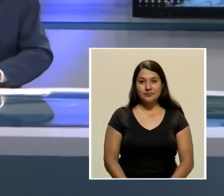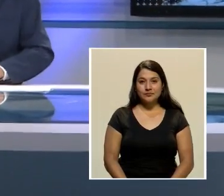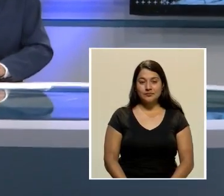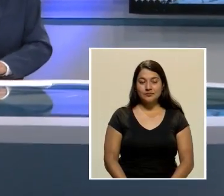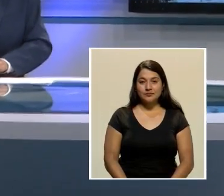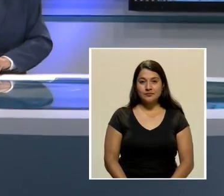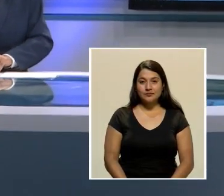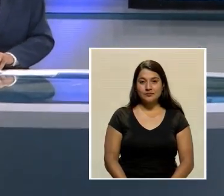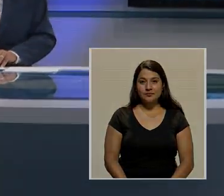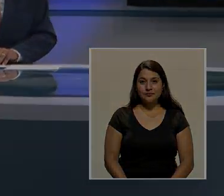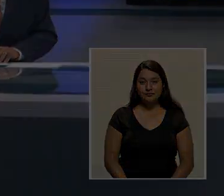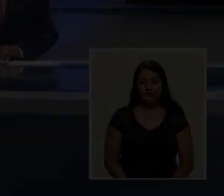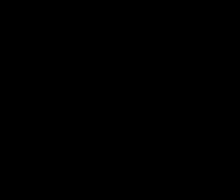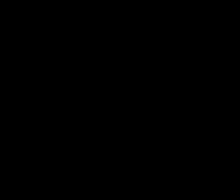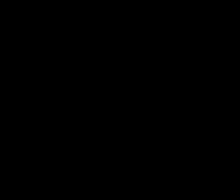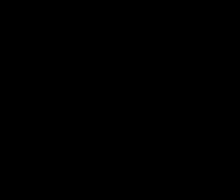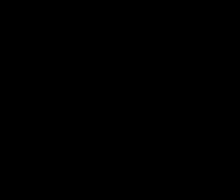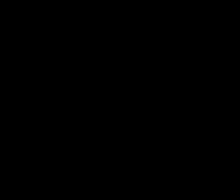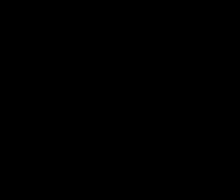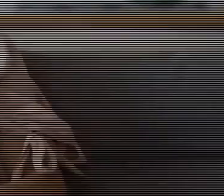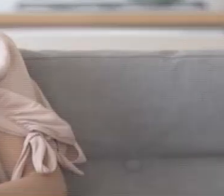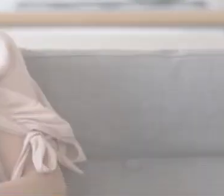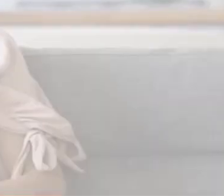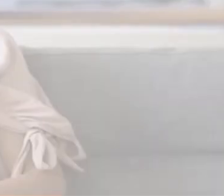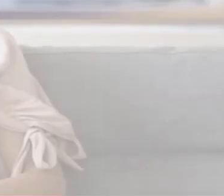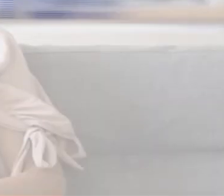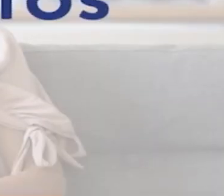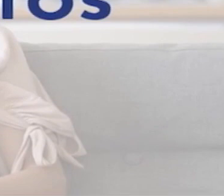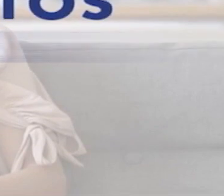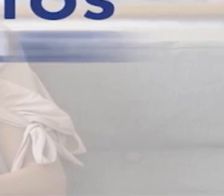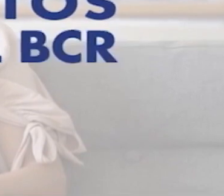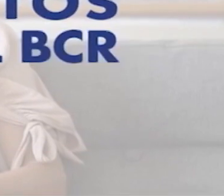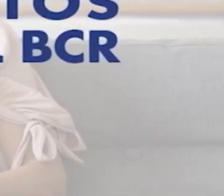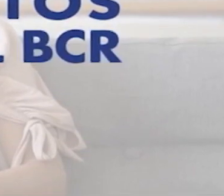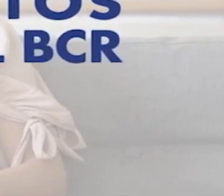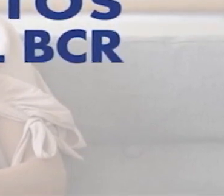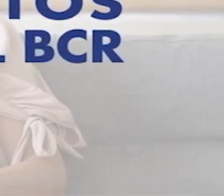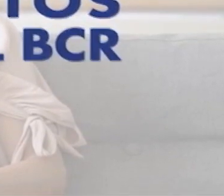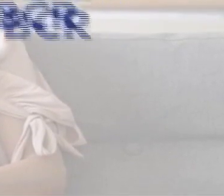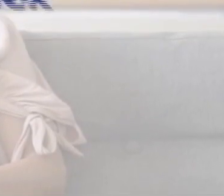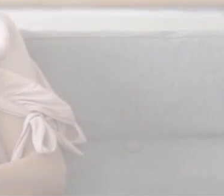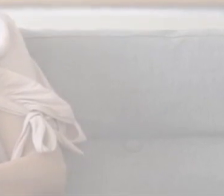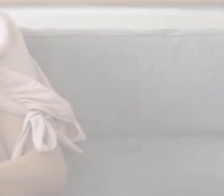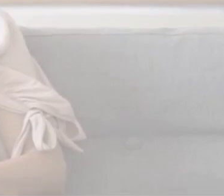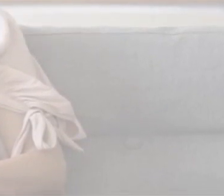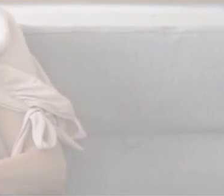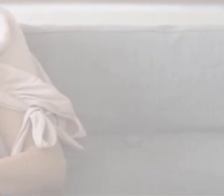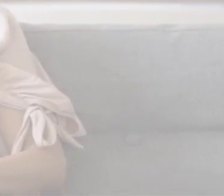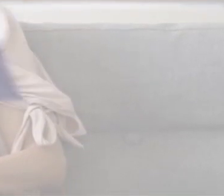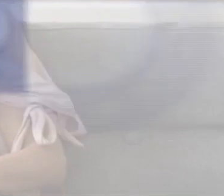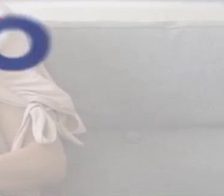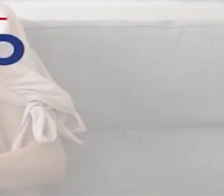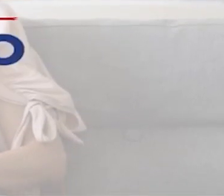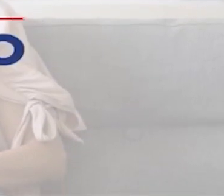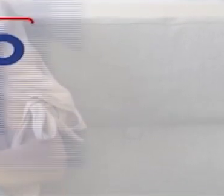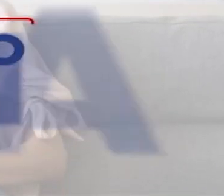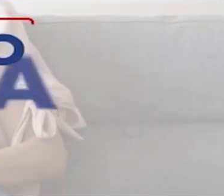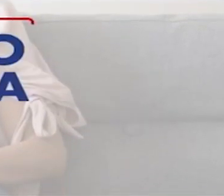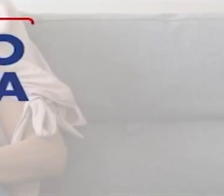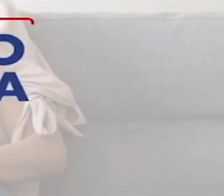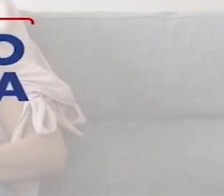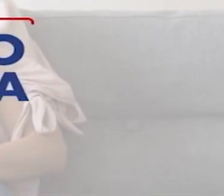con 49 minutos hacemos una pausa, pero no se vaya, quédese en la señal del 13. Ya